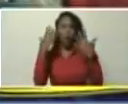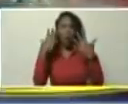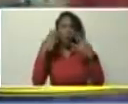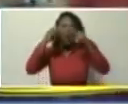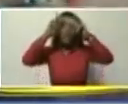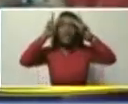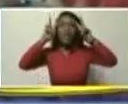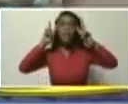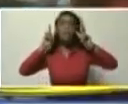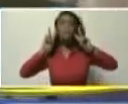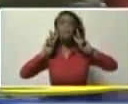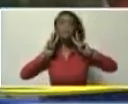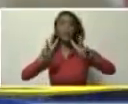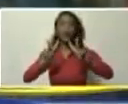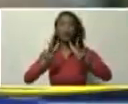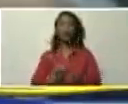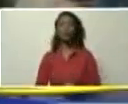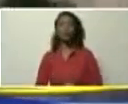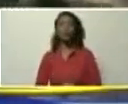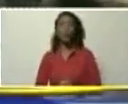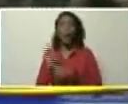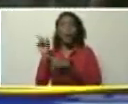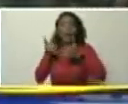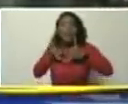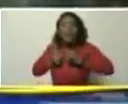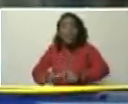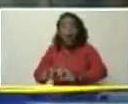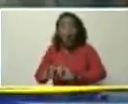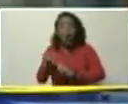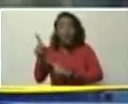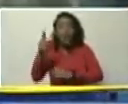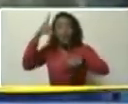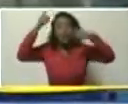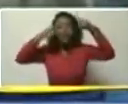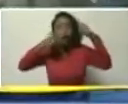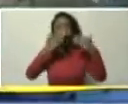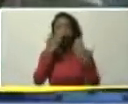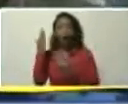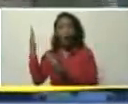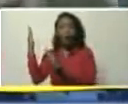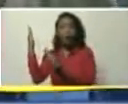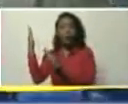honesto, este hijo de nuestro comandante Hugo Chávez.